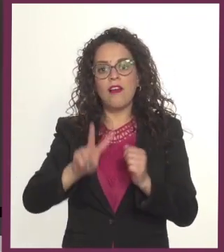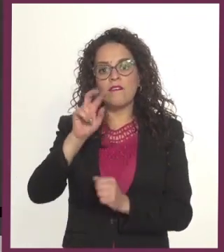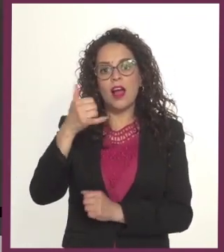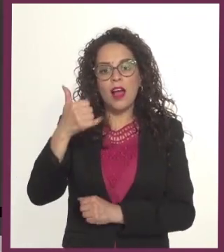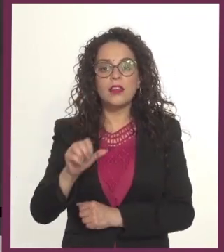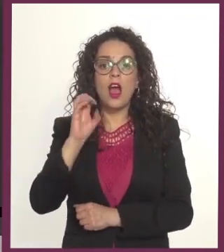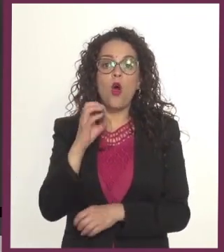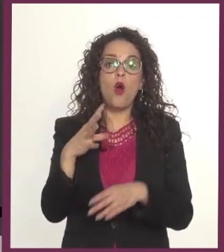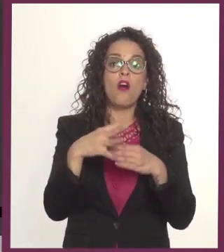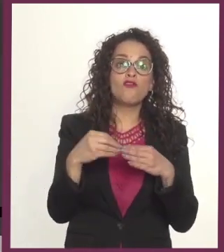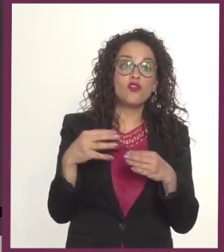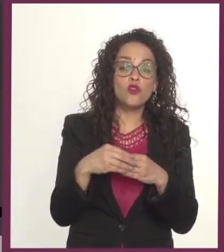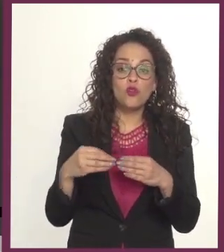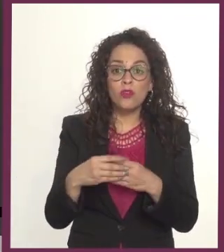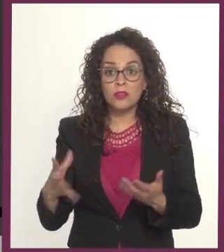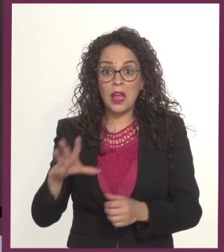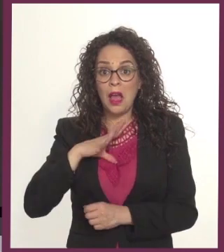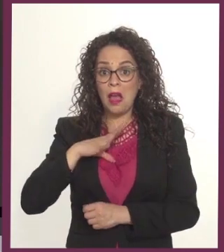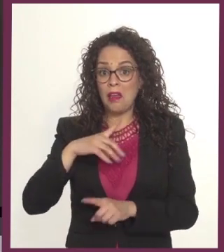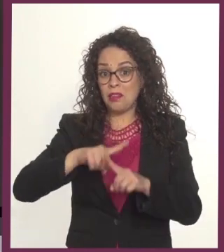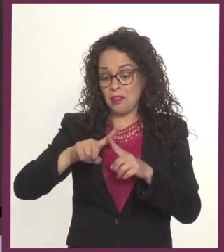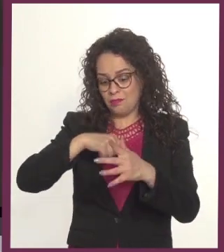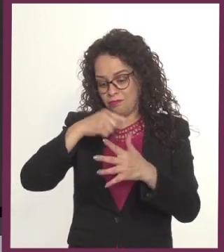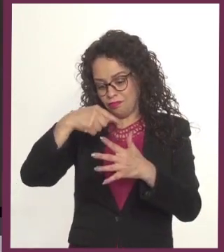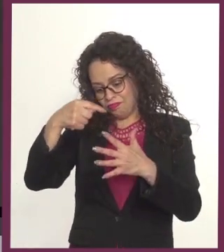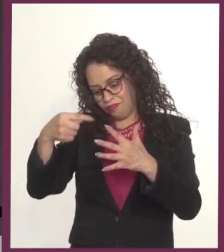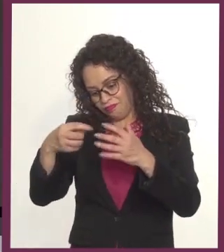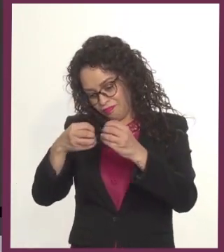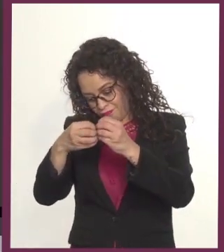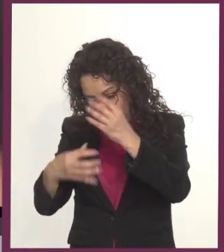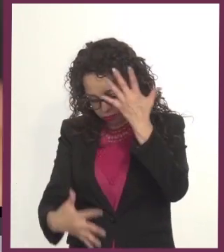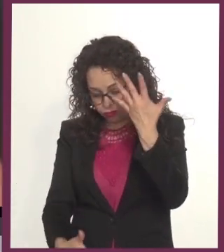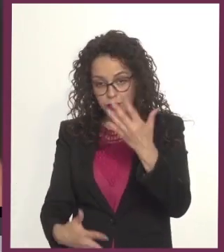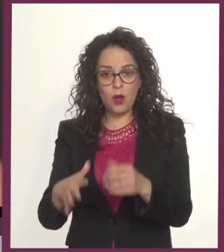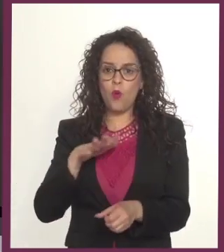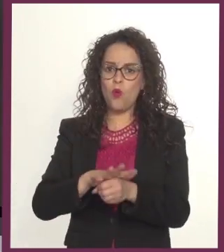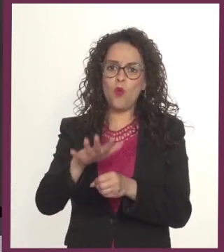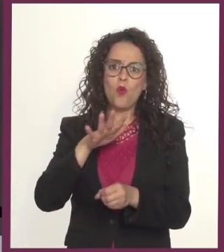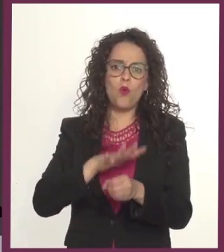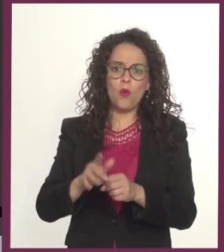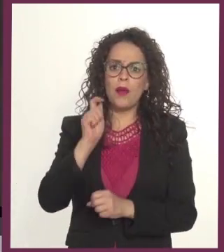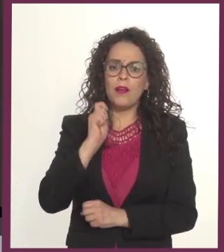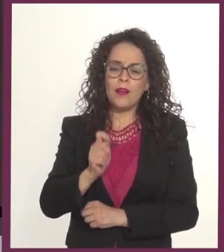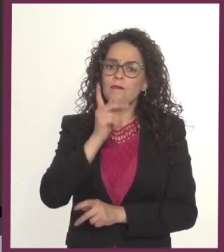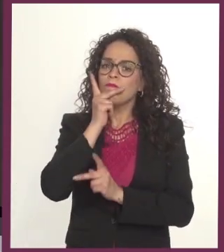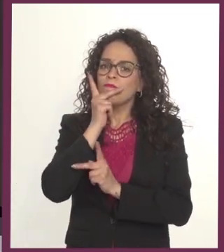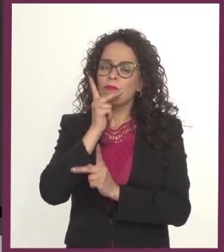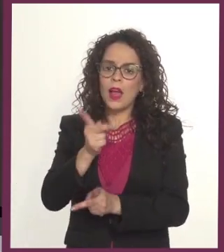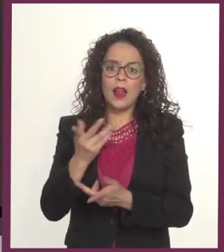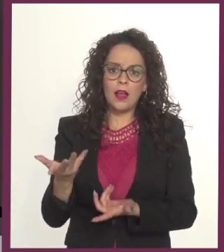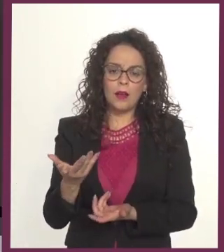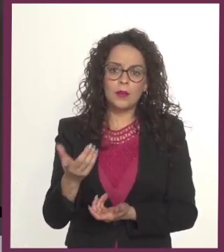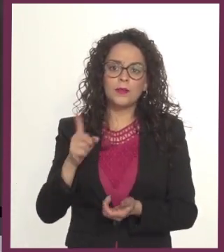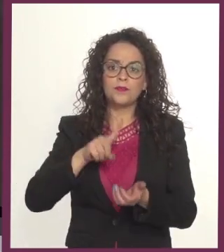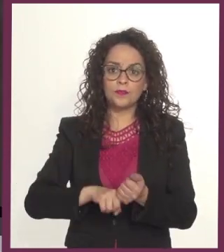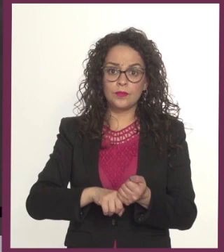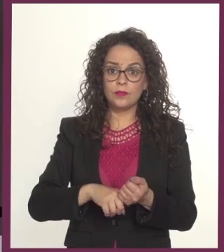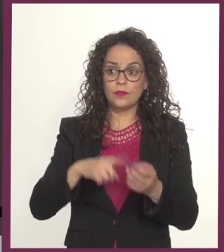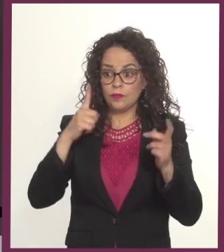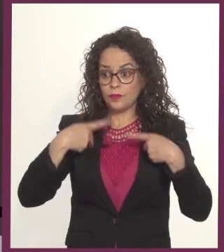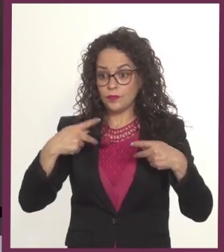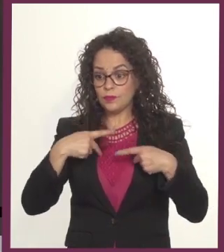que puede ser una fruta, vaya, y hay cuatro acepciones, ¿no? Hay muchas cosas, mucha riqueza en el vocabulario, y un rapero,